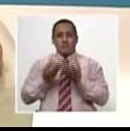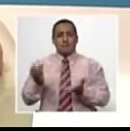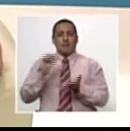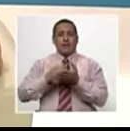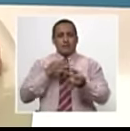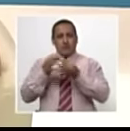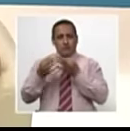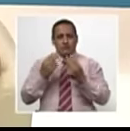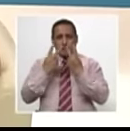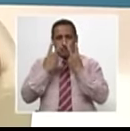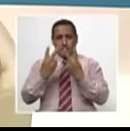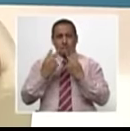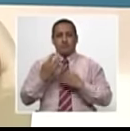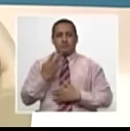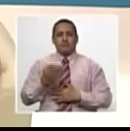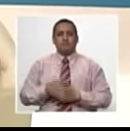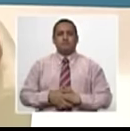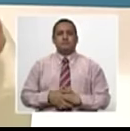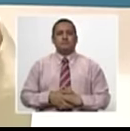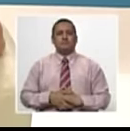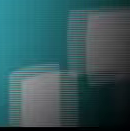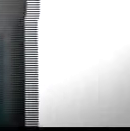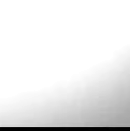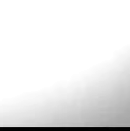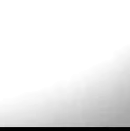nunca tenemos que tenerla presente. Pausa y regresamos.